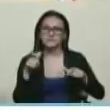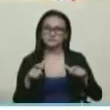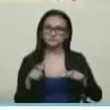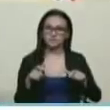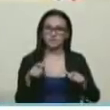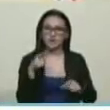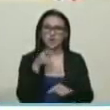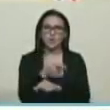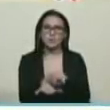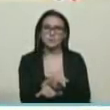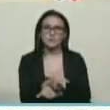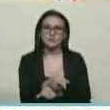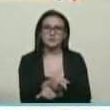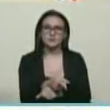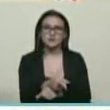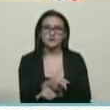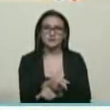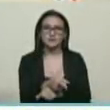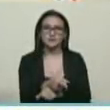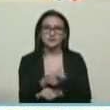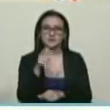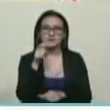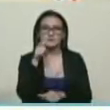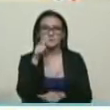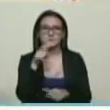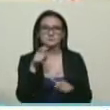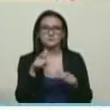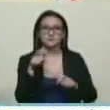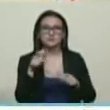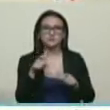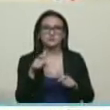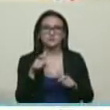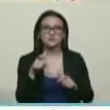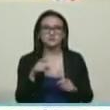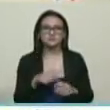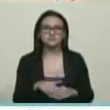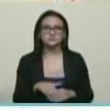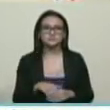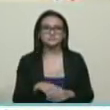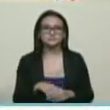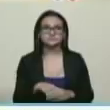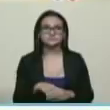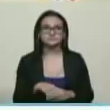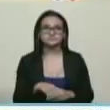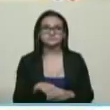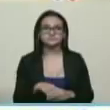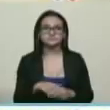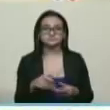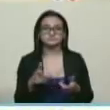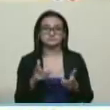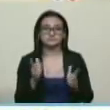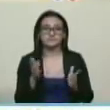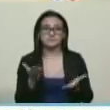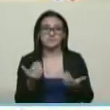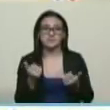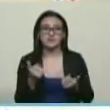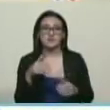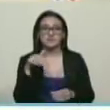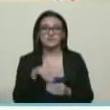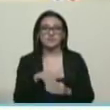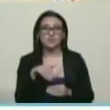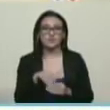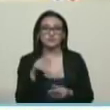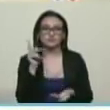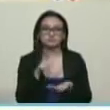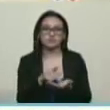obligadas a o serían persuadidas para que se les permita o se les pida hacer el voto